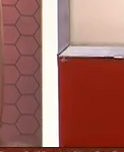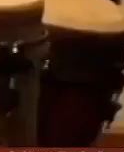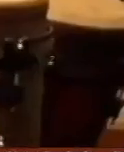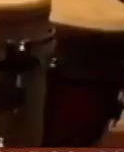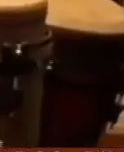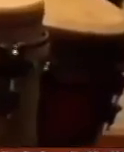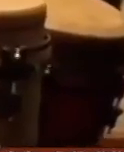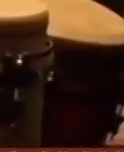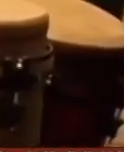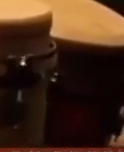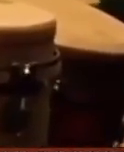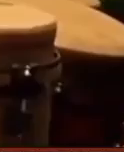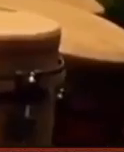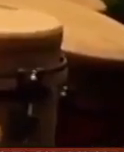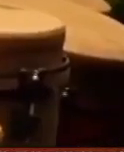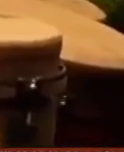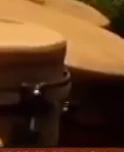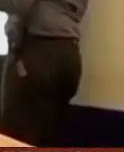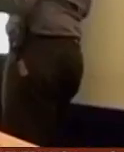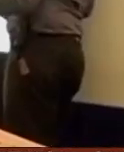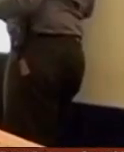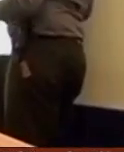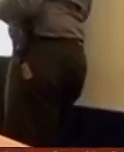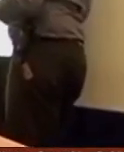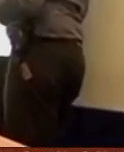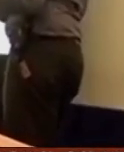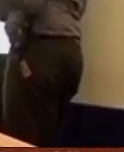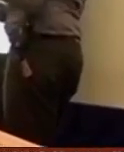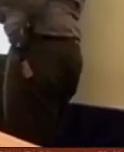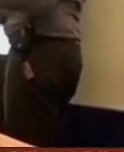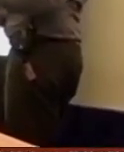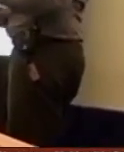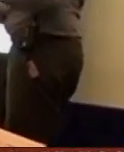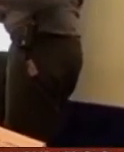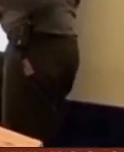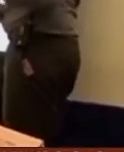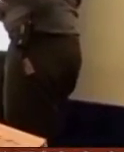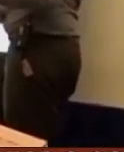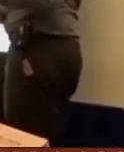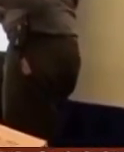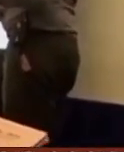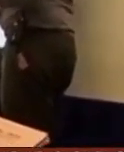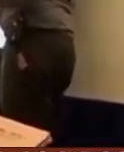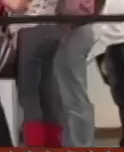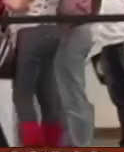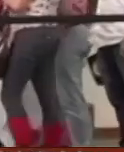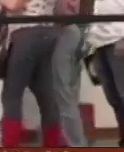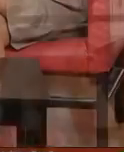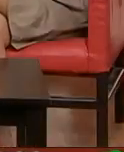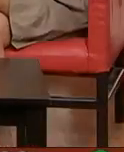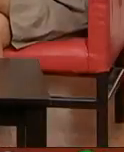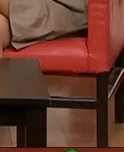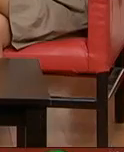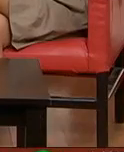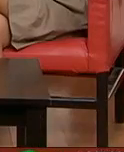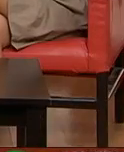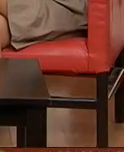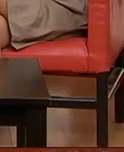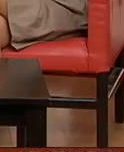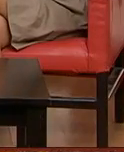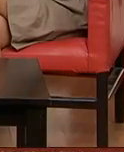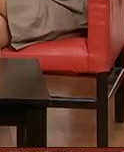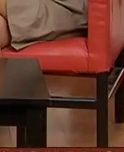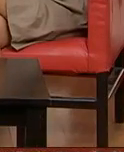Son 90 conferencias que son gratuitas, no tiene costo para el profesorado. Pues no se lo pueden perder, nosotros vamos a estar